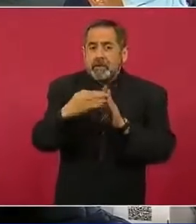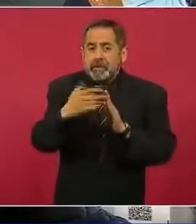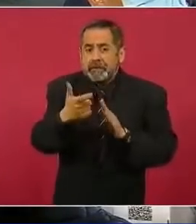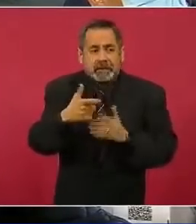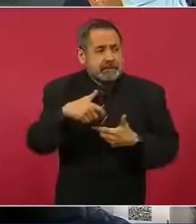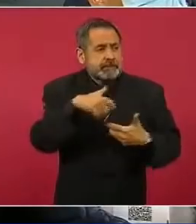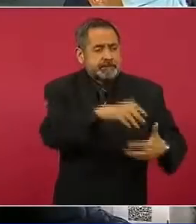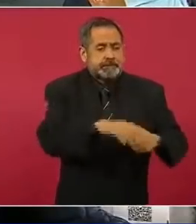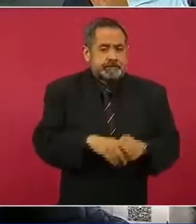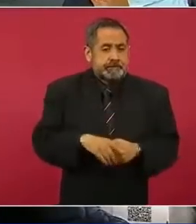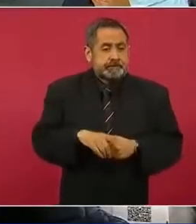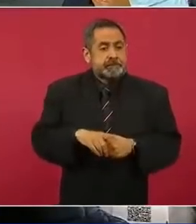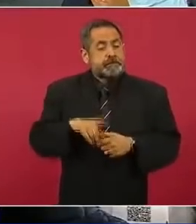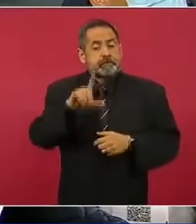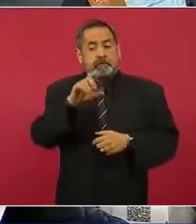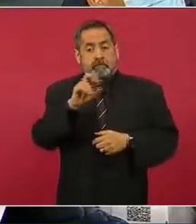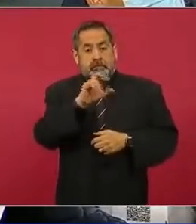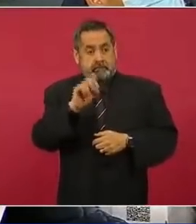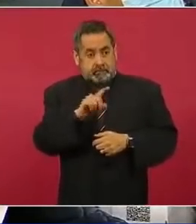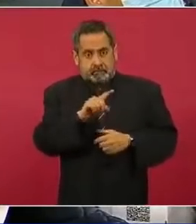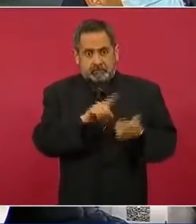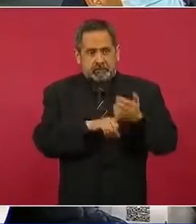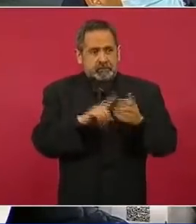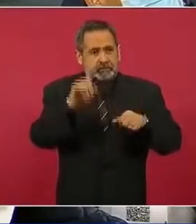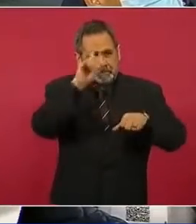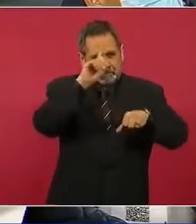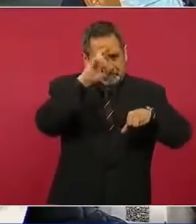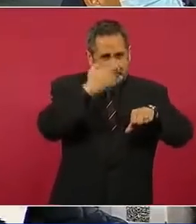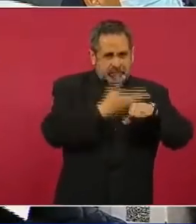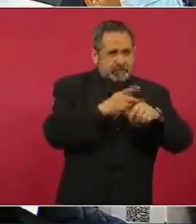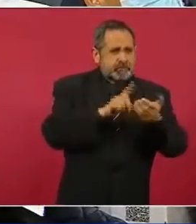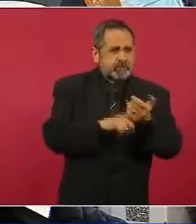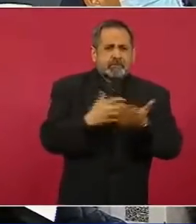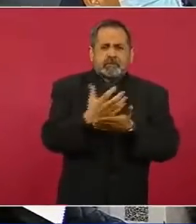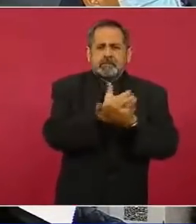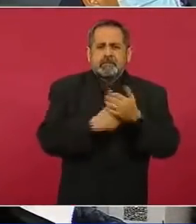tiene 11 asesores y 4 de ellos ganan